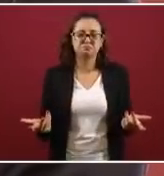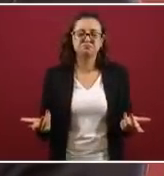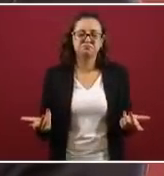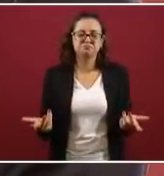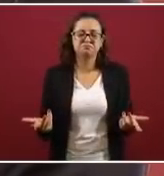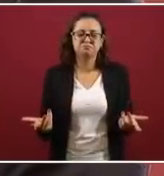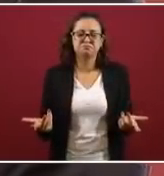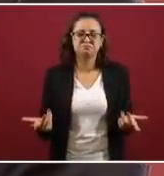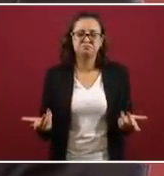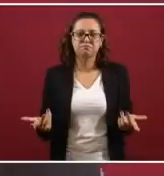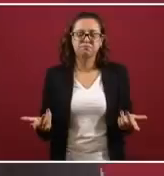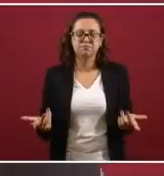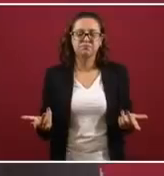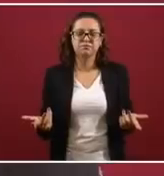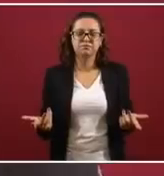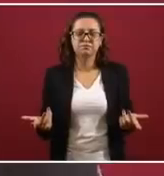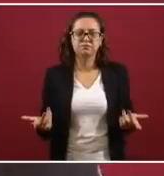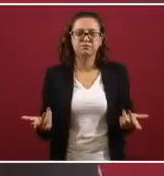a